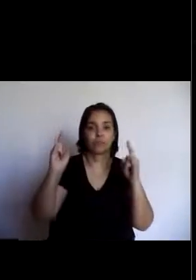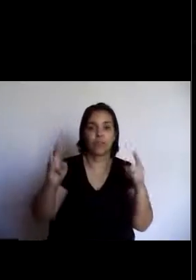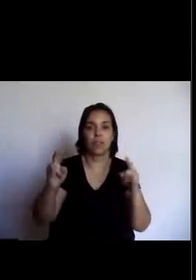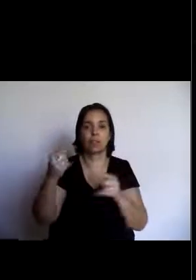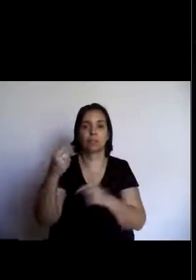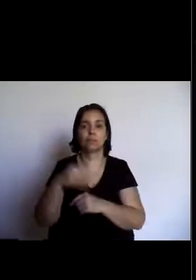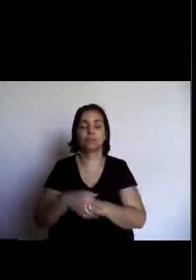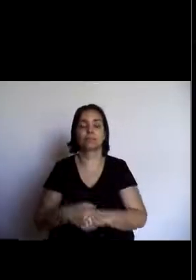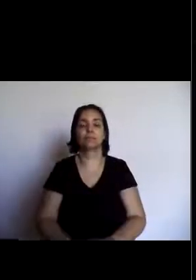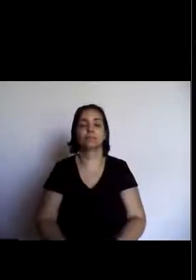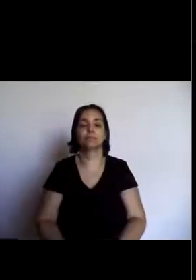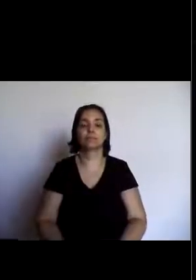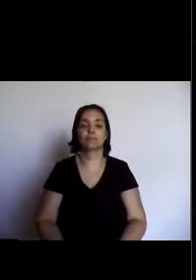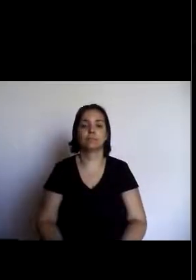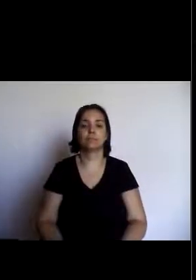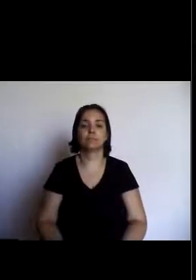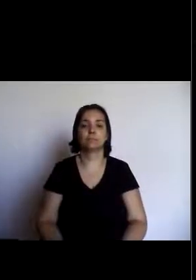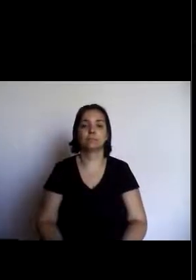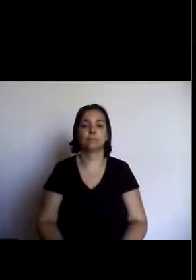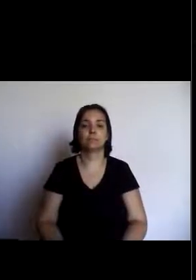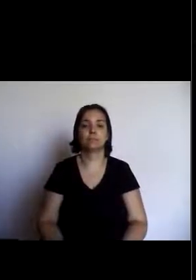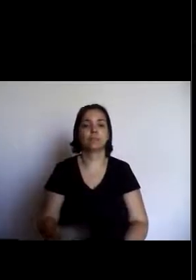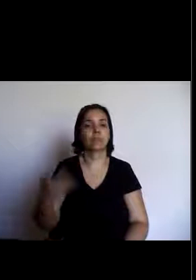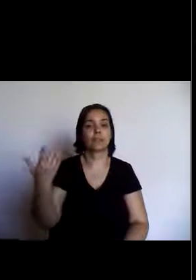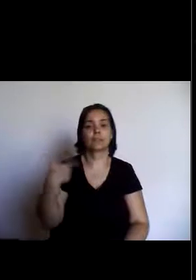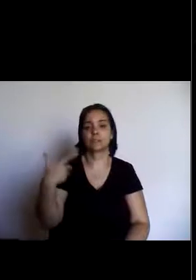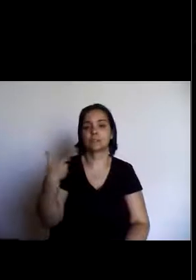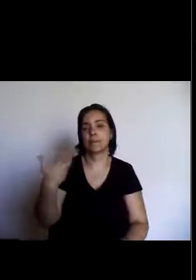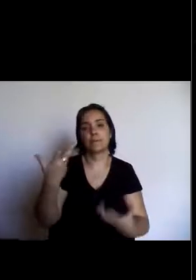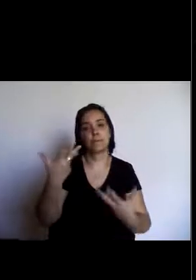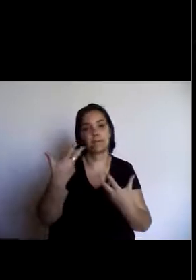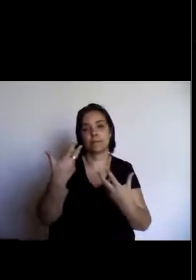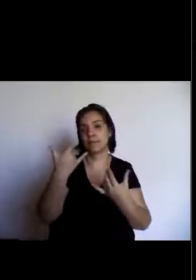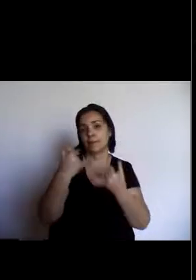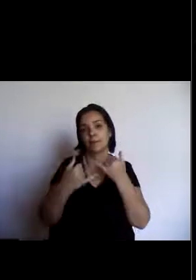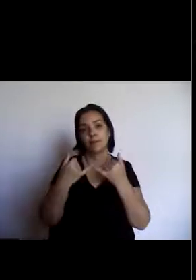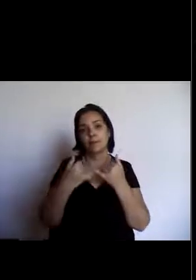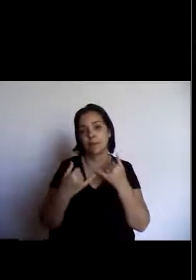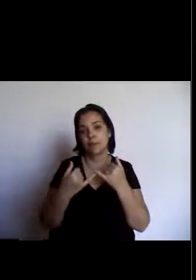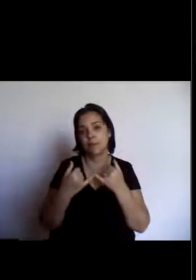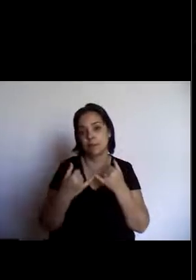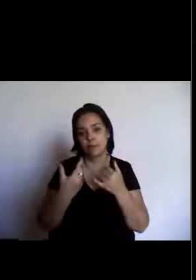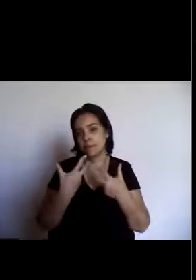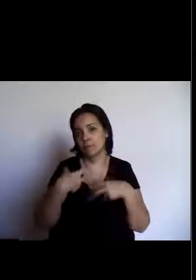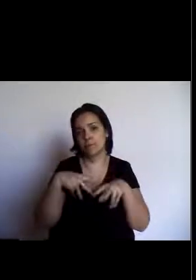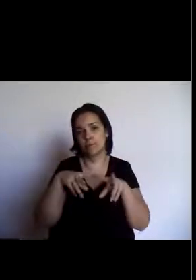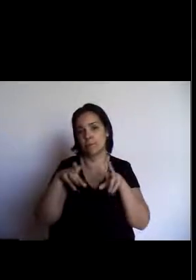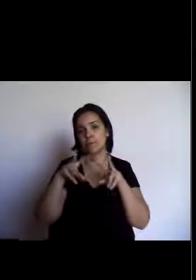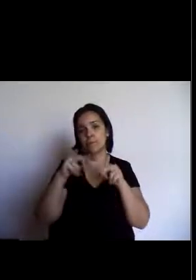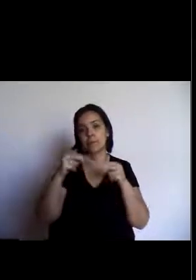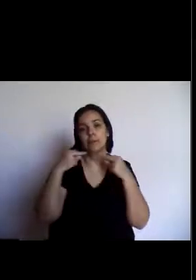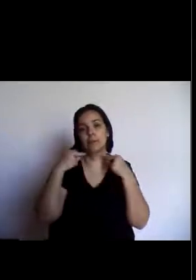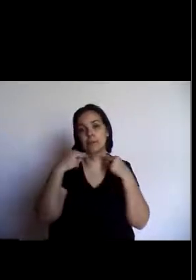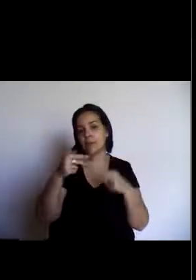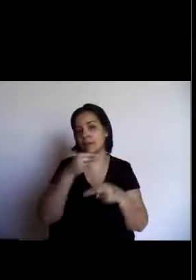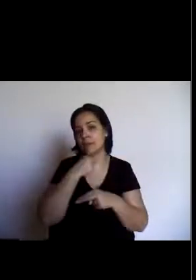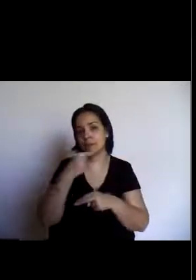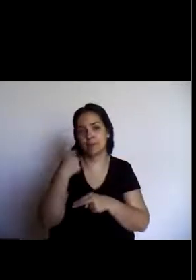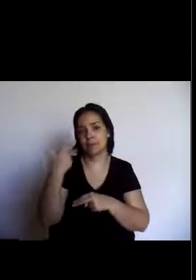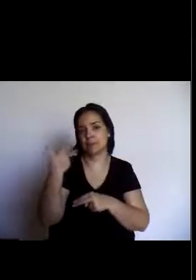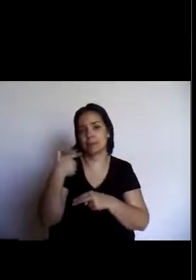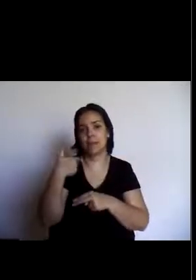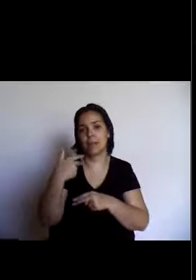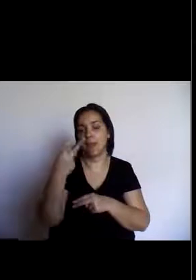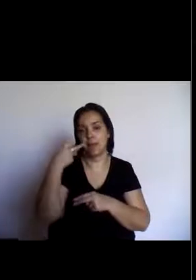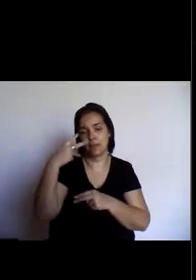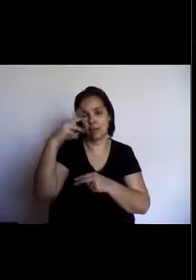InnoCastle. Y para finalizar, bueno, decir que la Diputación de Badajoz tiene acreditada experiencia en la